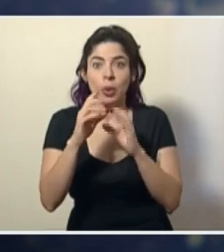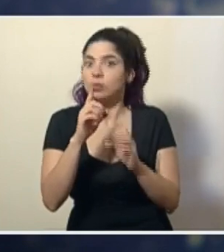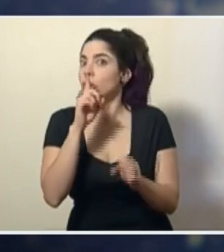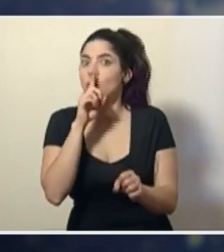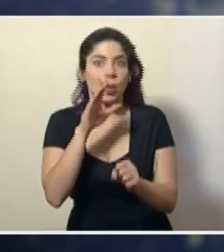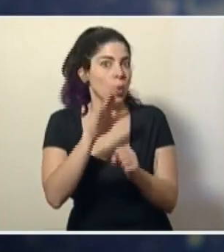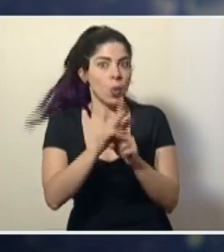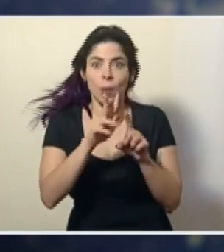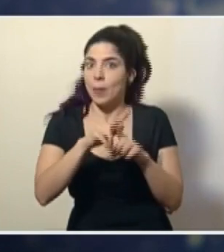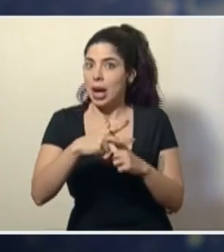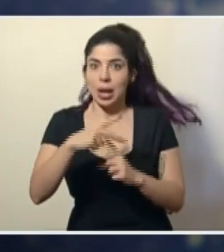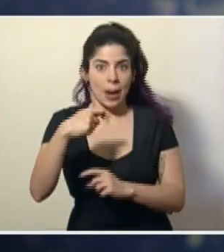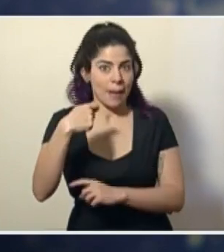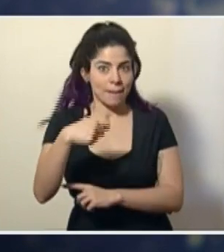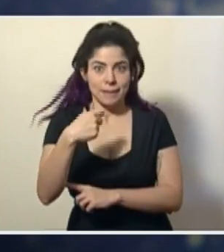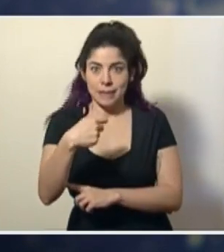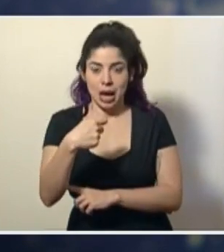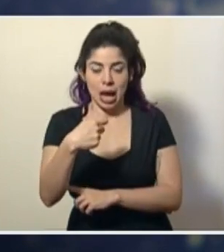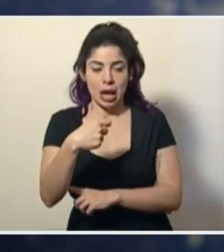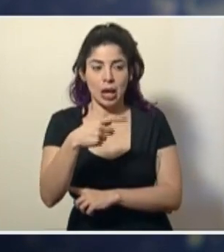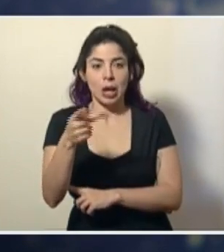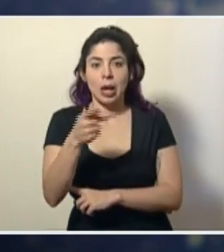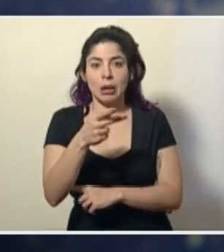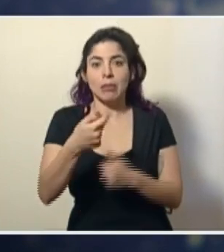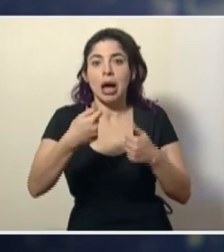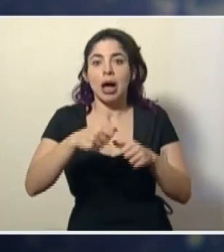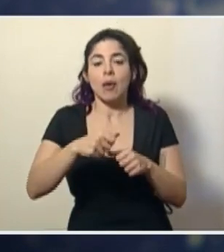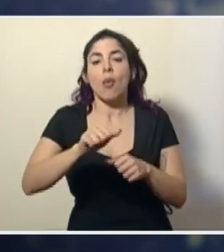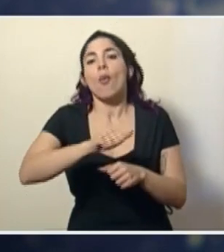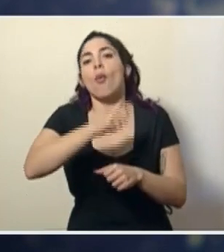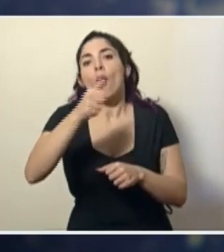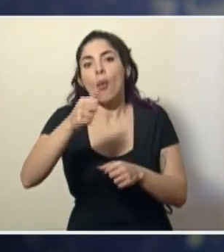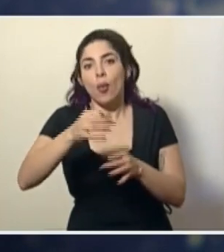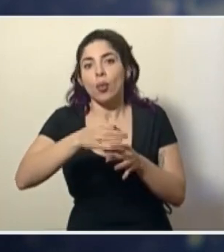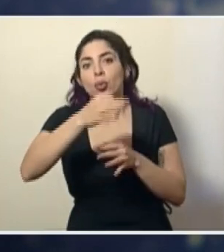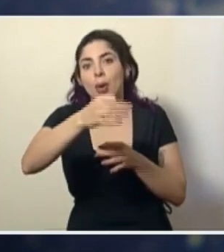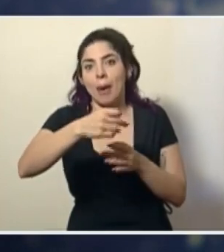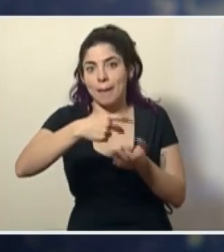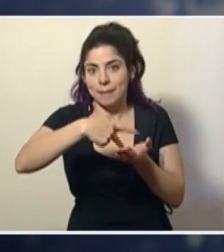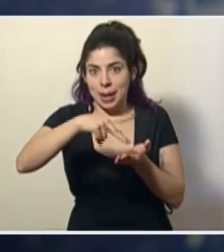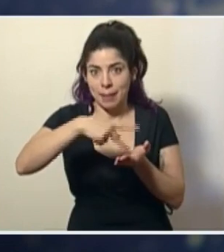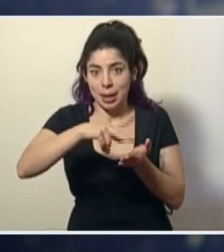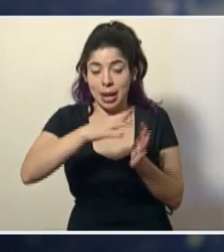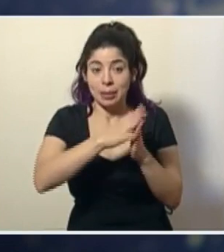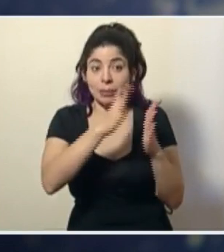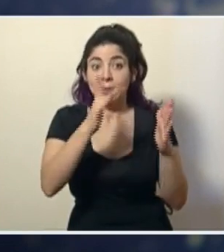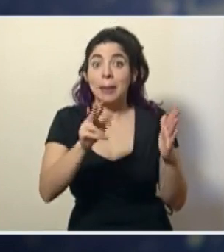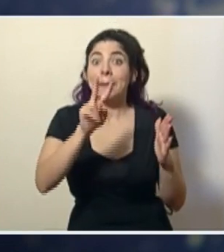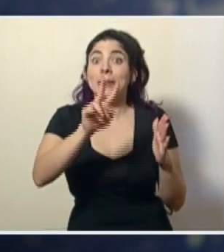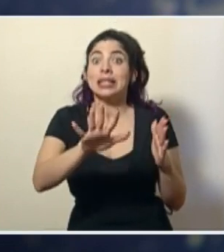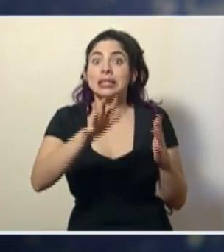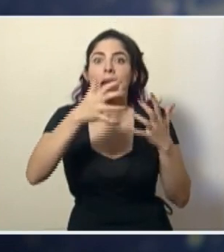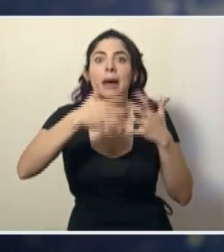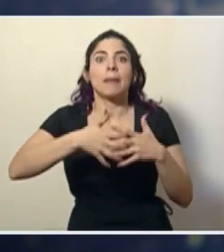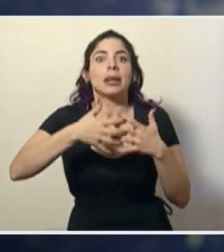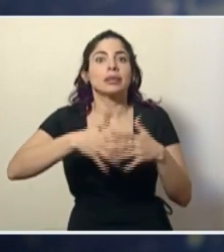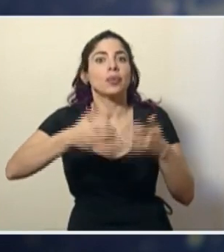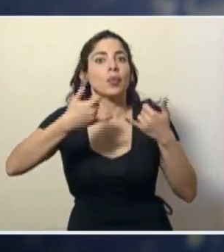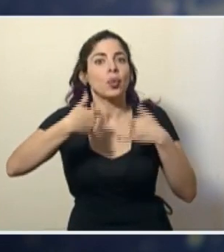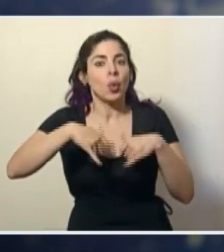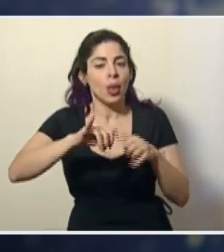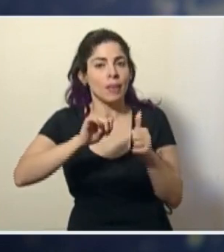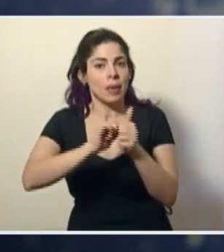incumple el arreglo de pago, llegan al acuerdo de un pagaré. Al día 25 todavía la empresa